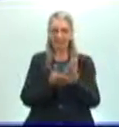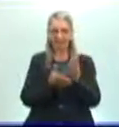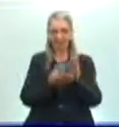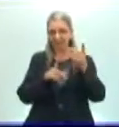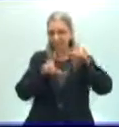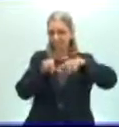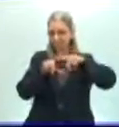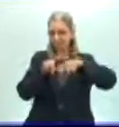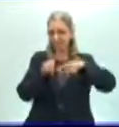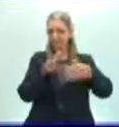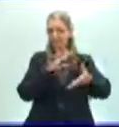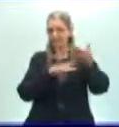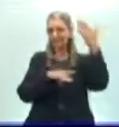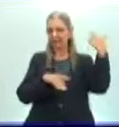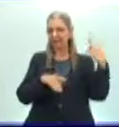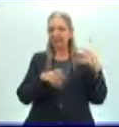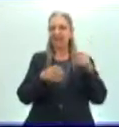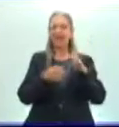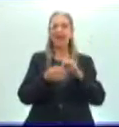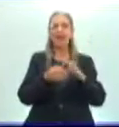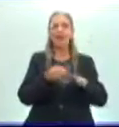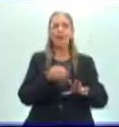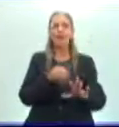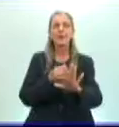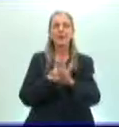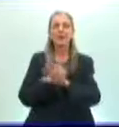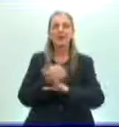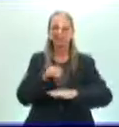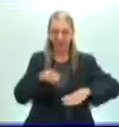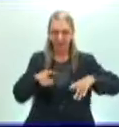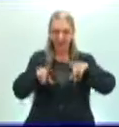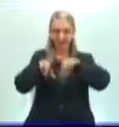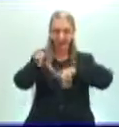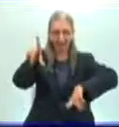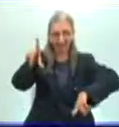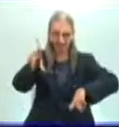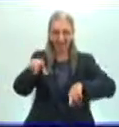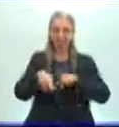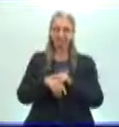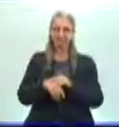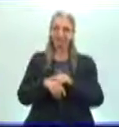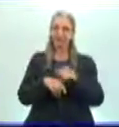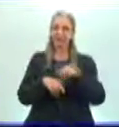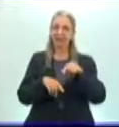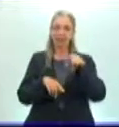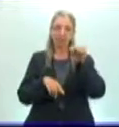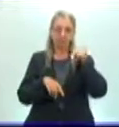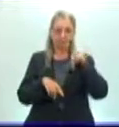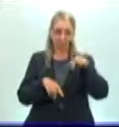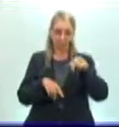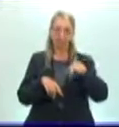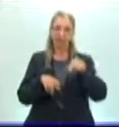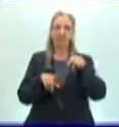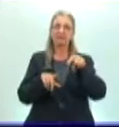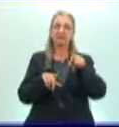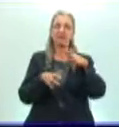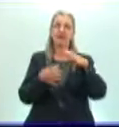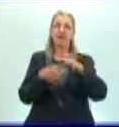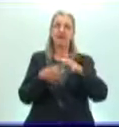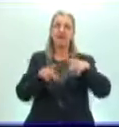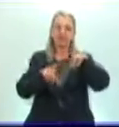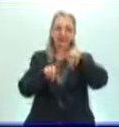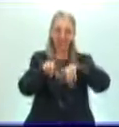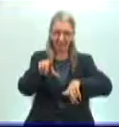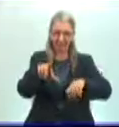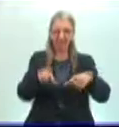la geometría. En este caso estamos tratando, recuerden, la unidad de geometría del espacio y estamos viendo la geometría plana, sistematizando los